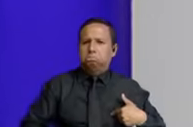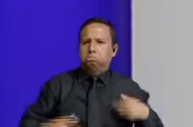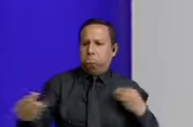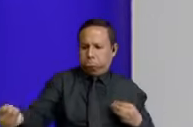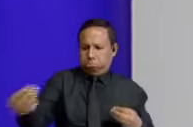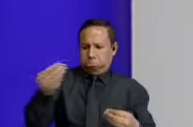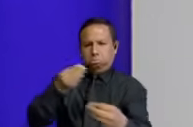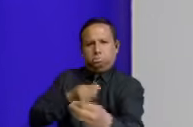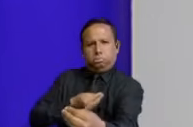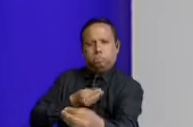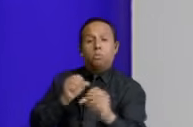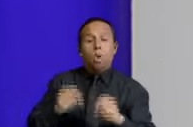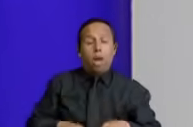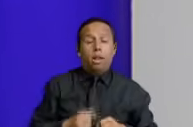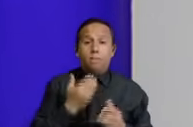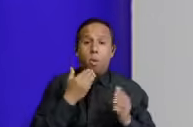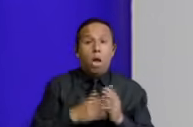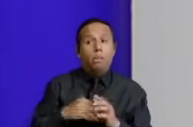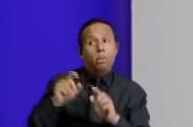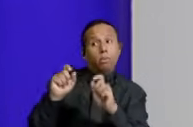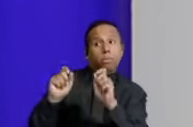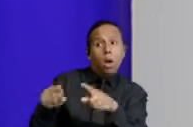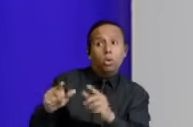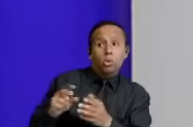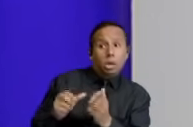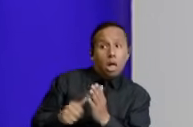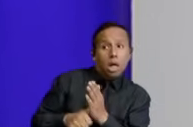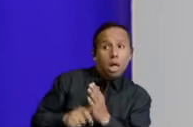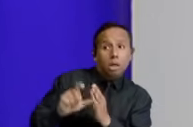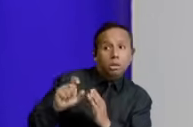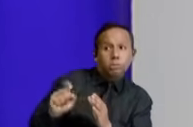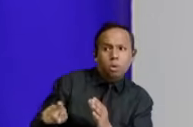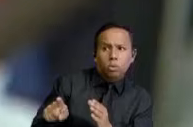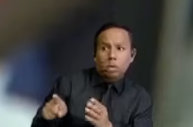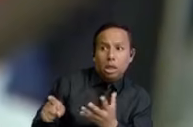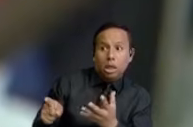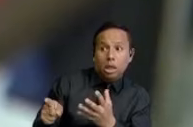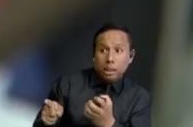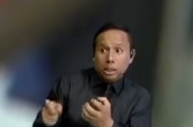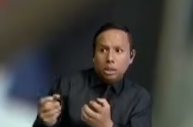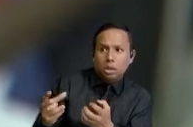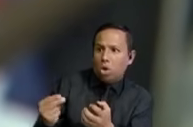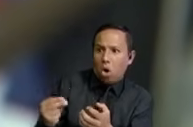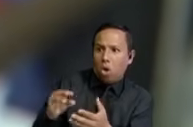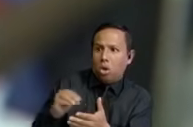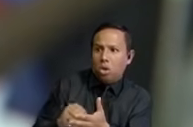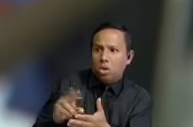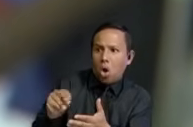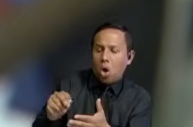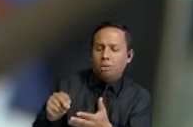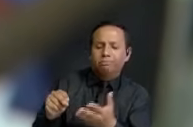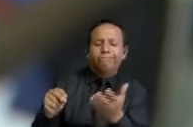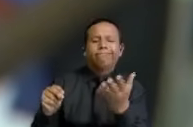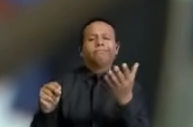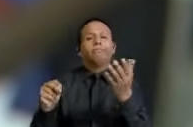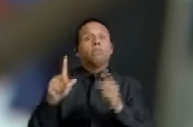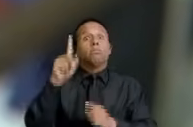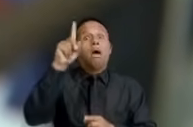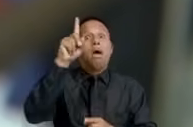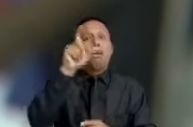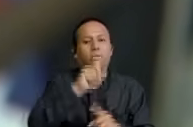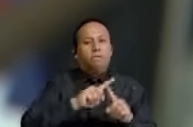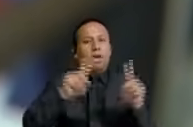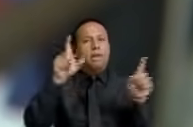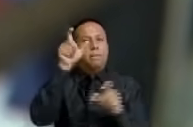al hacer la consulta al registro civil sale que no han aceptado La donación pero cuando sí existe un donante los